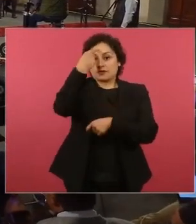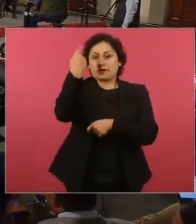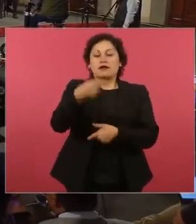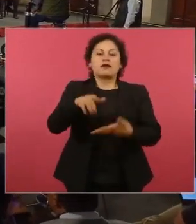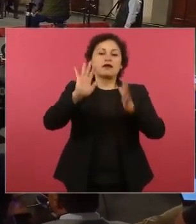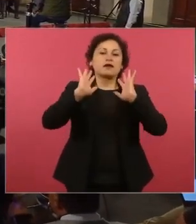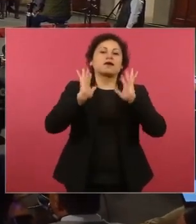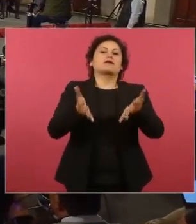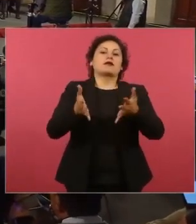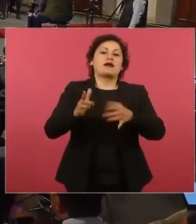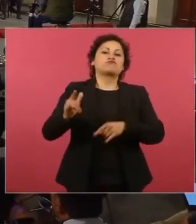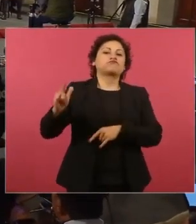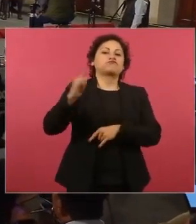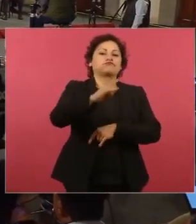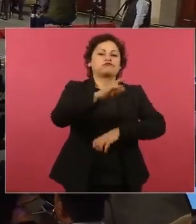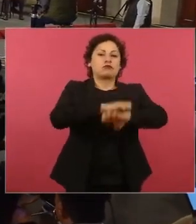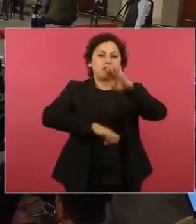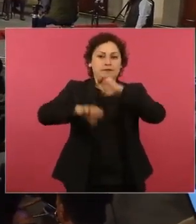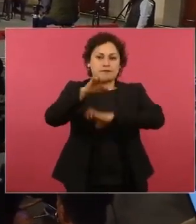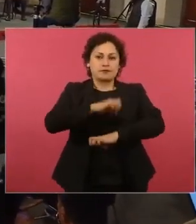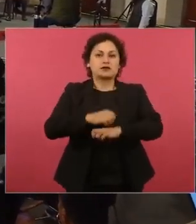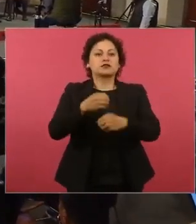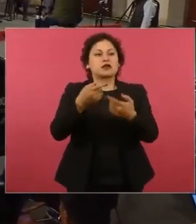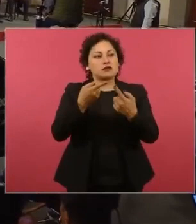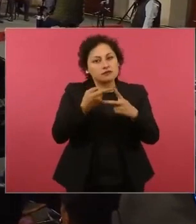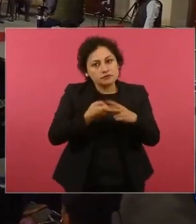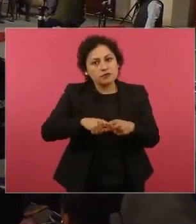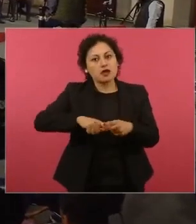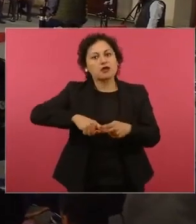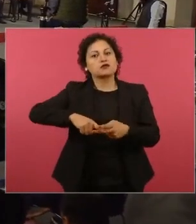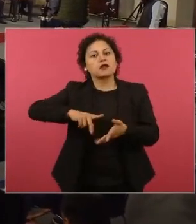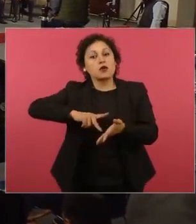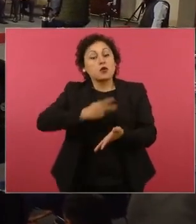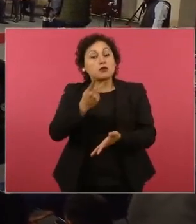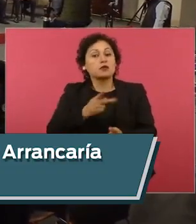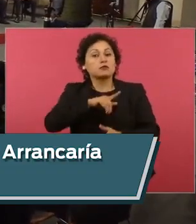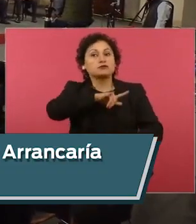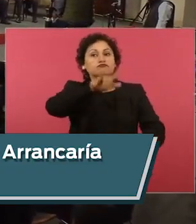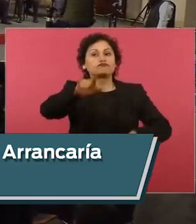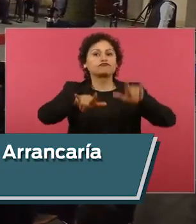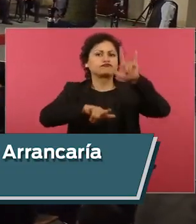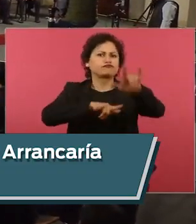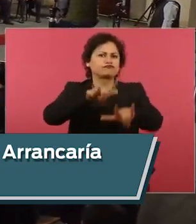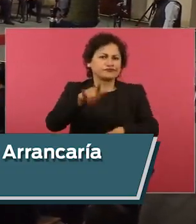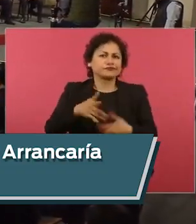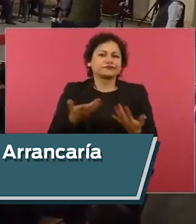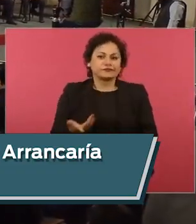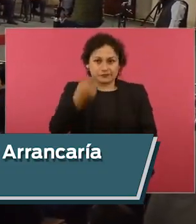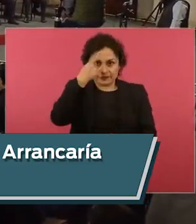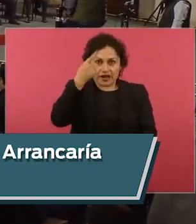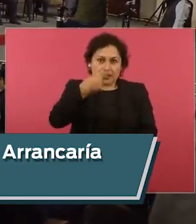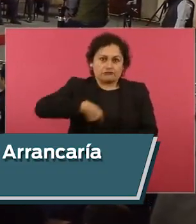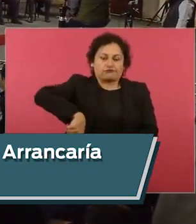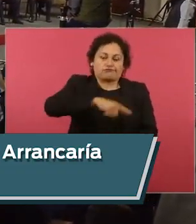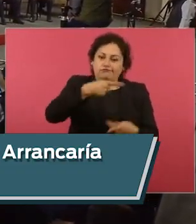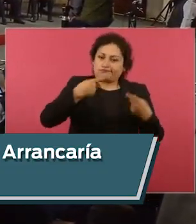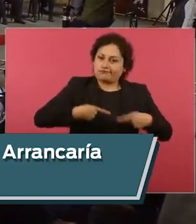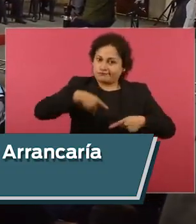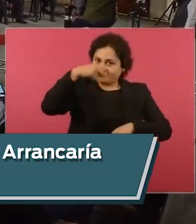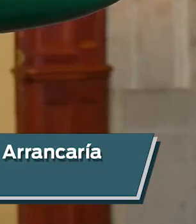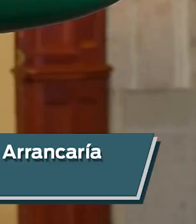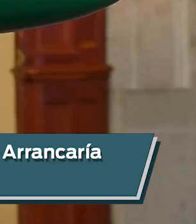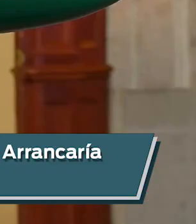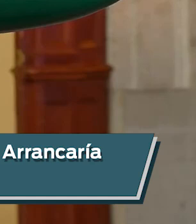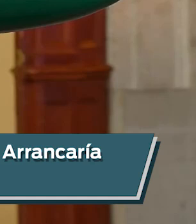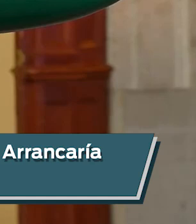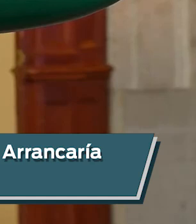línea aérea que será de todas y todos los mexicanos la nueva aerolínea del Estado operará 20 rutas